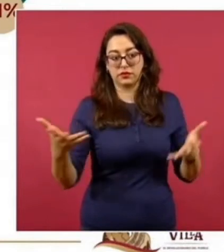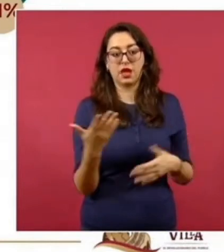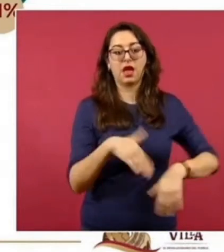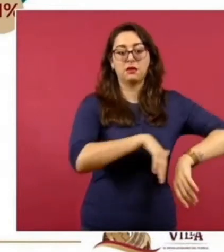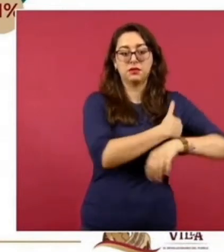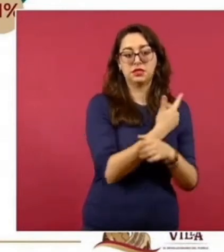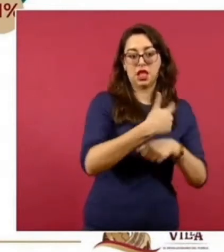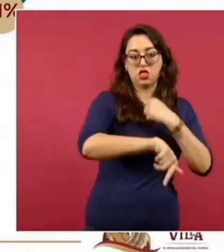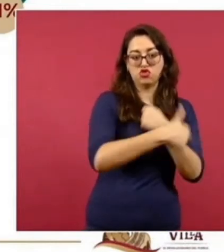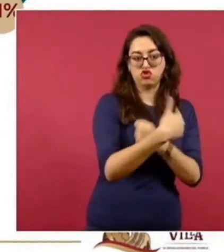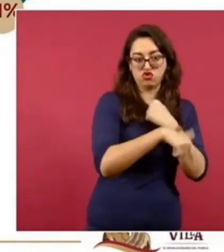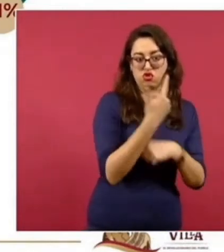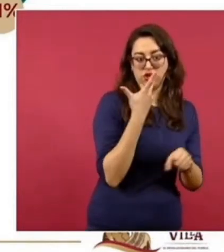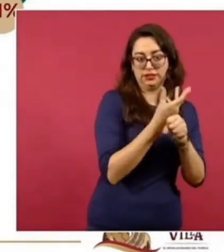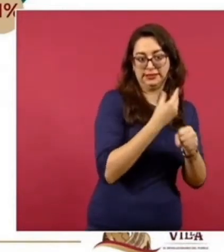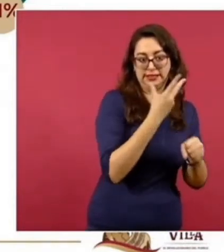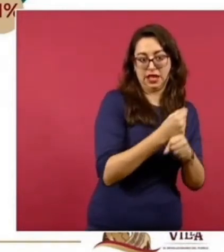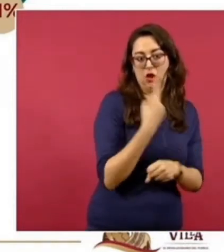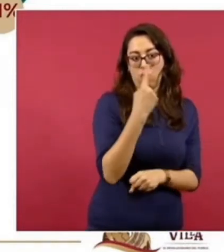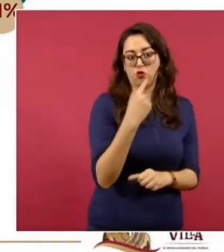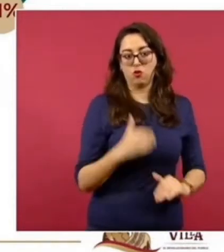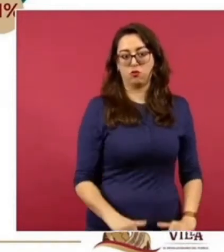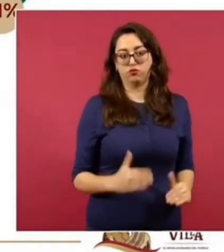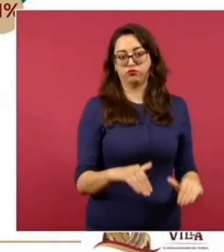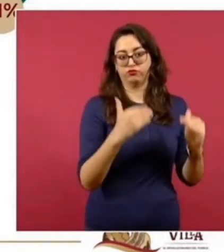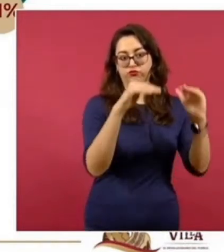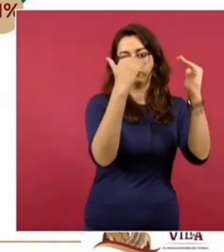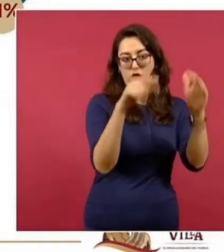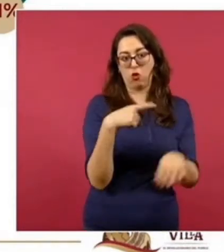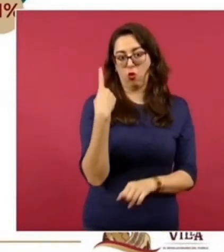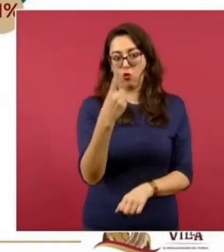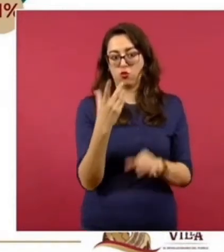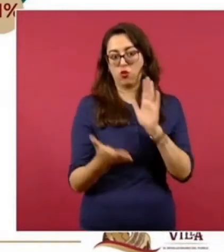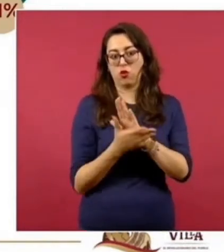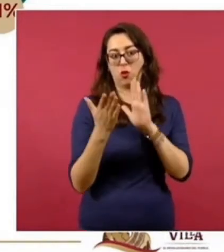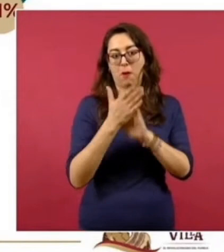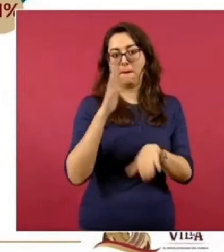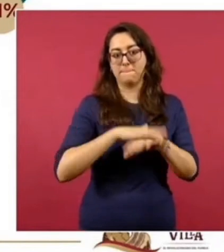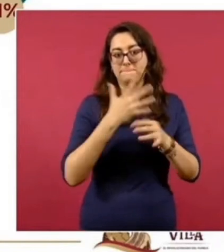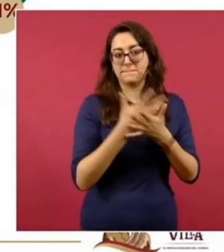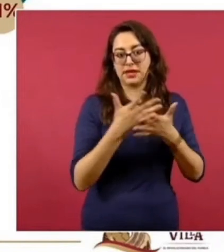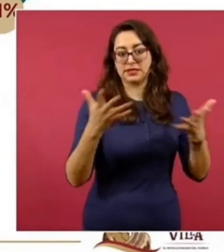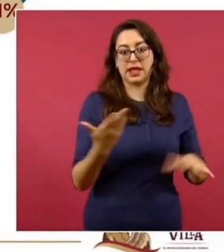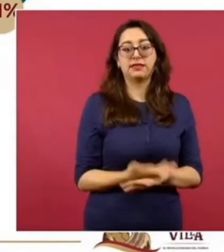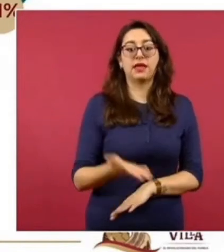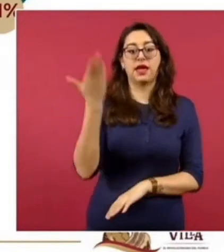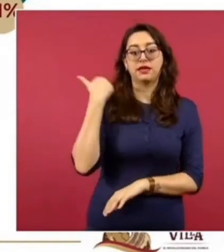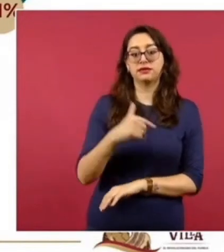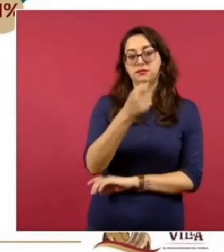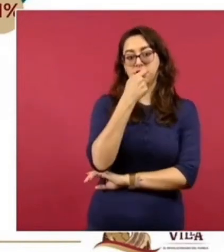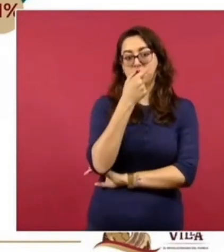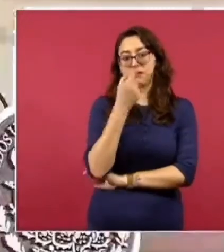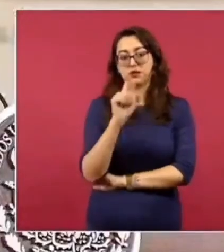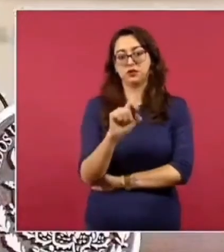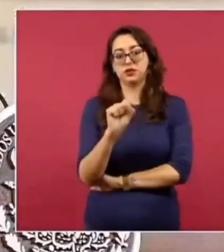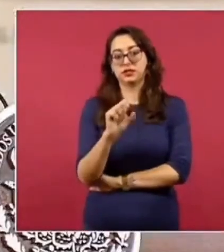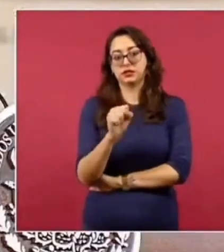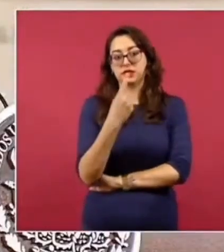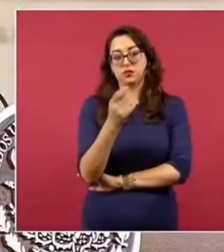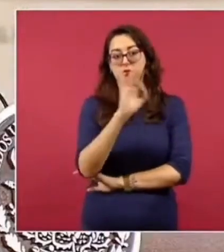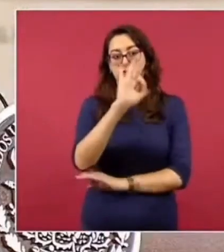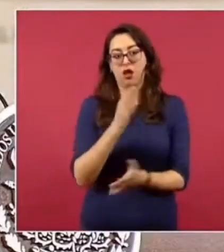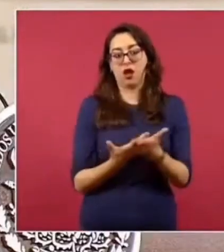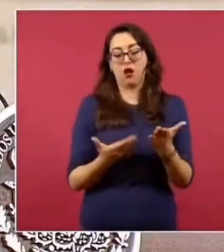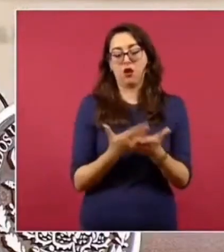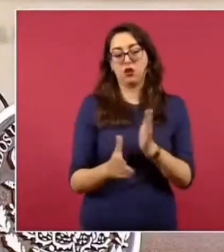ampliación. En Veracruz tenemos un reporte del 96% de recetas surtidas, cuando estábamos en 61%.